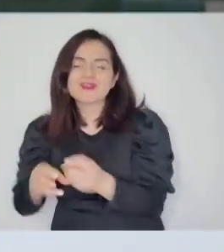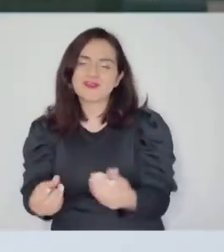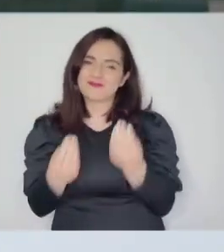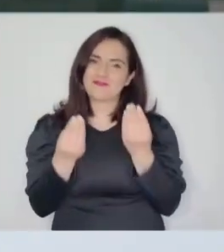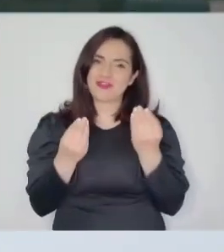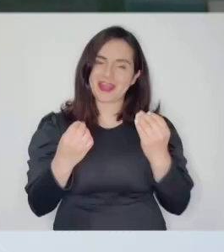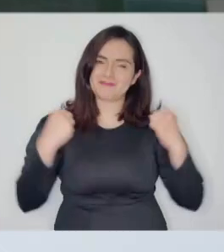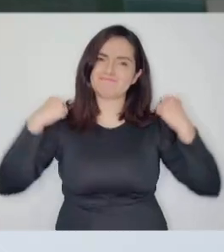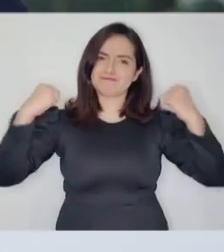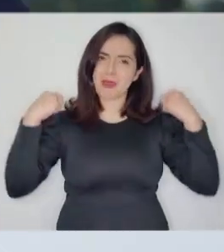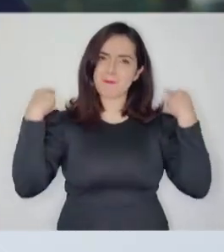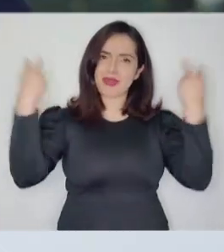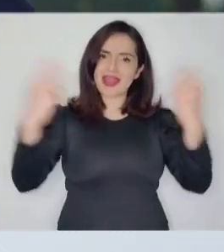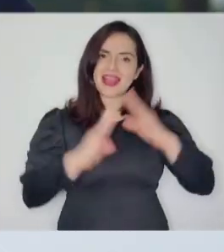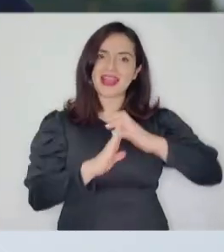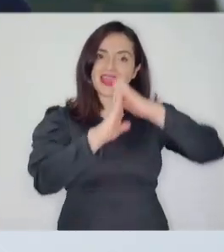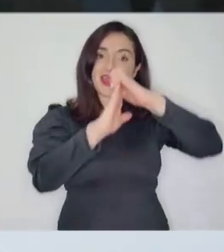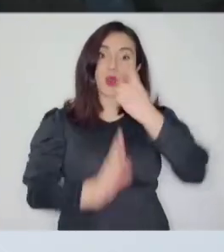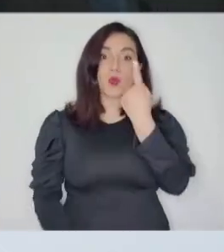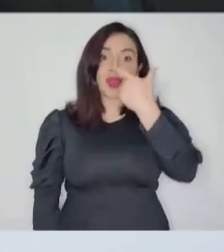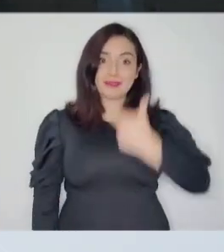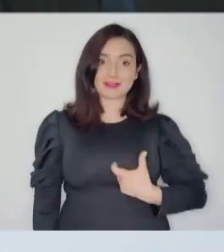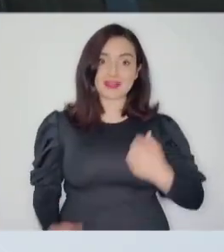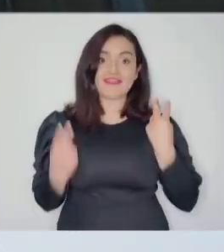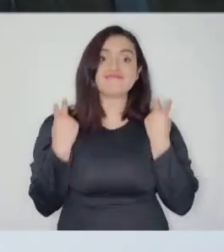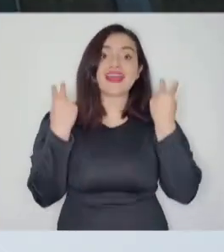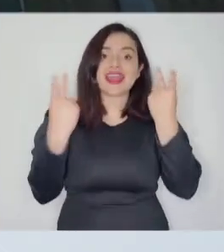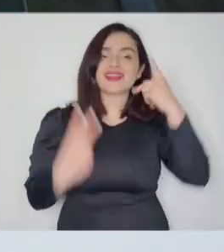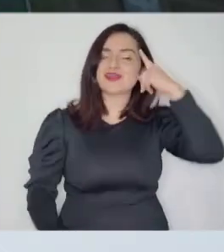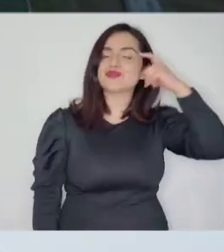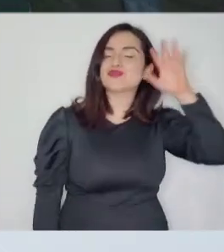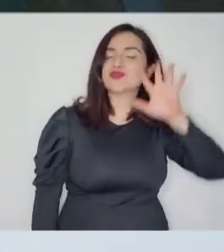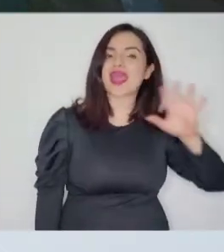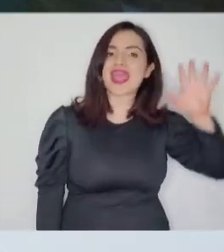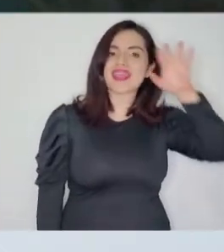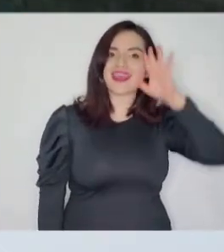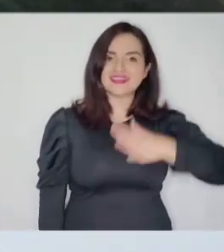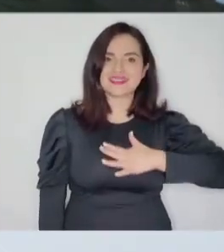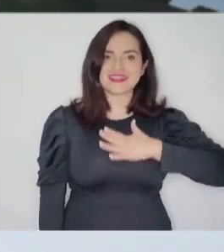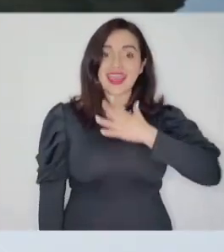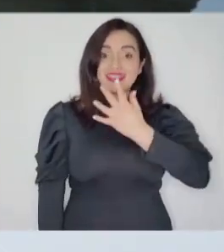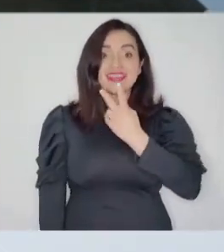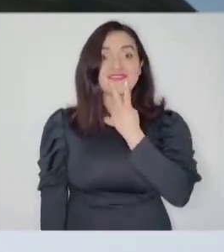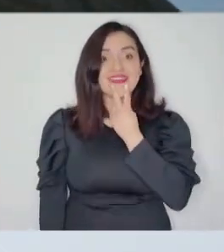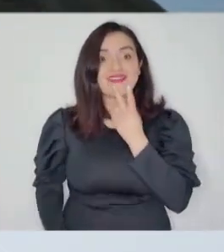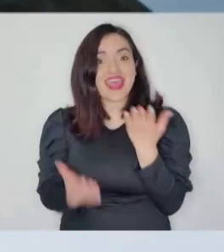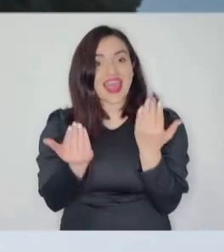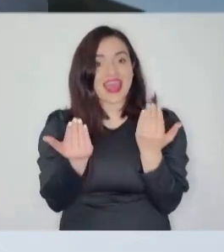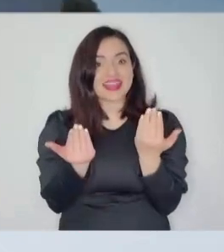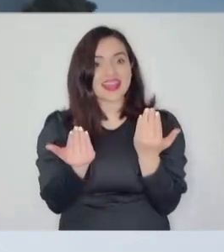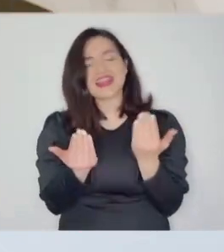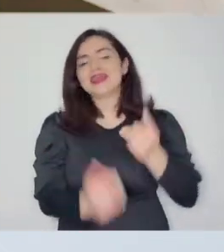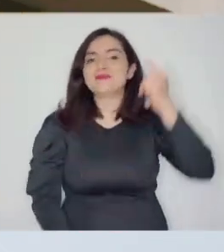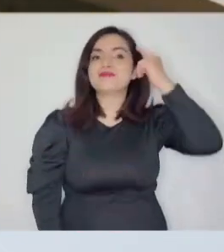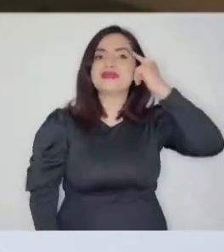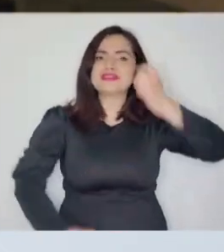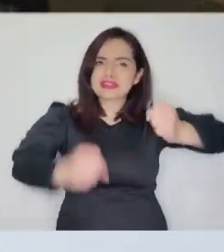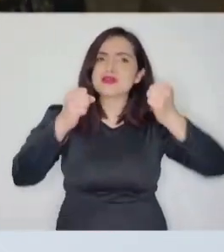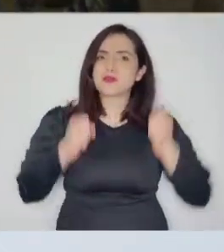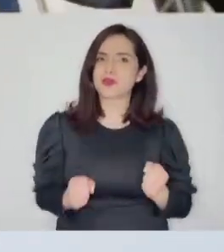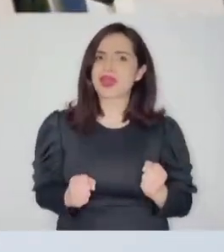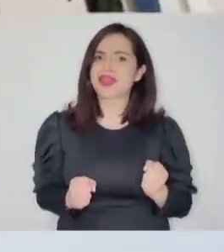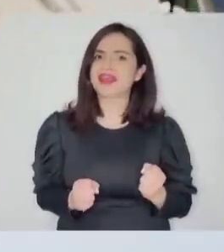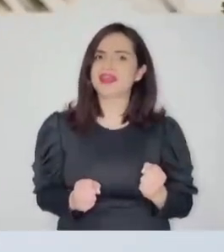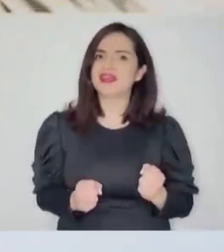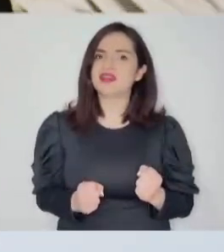este empoderamiento que es liderado por un valiente que sueña, que siente, que vive y que anhela y que piensa que